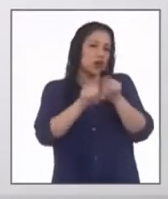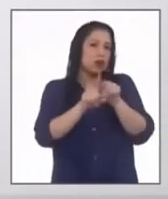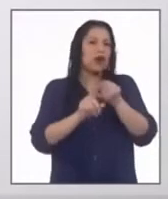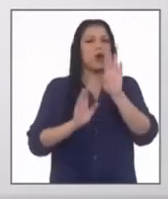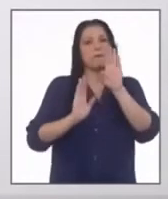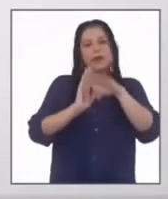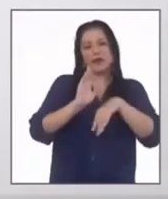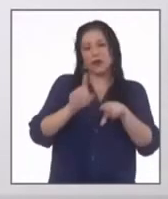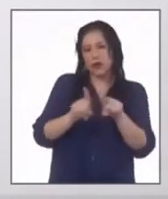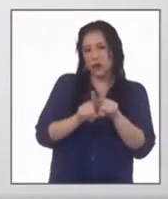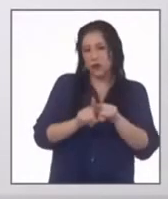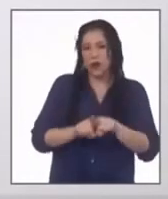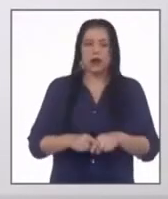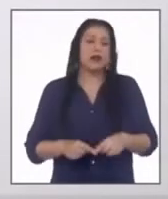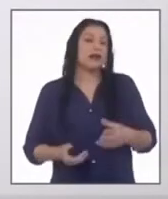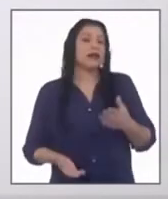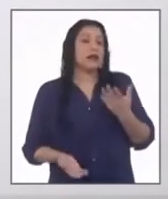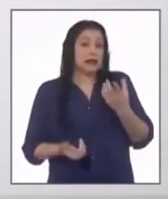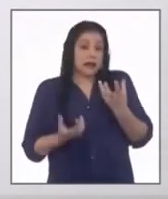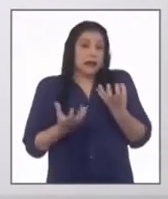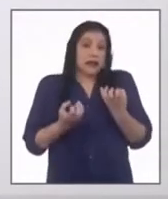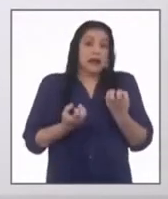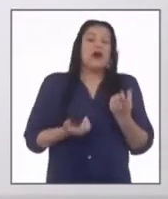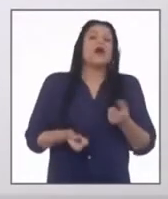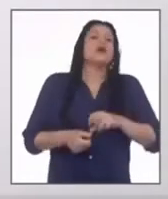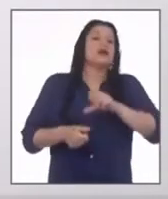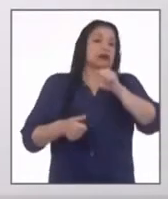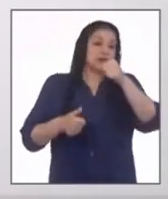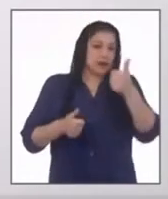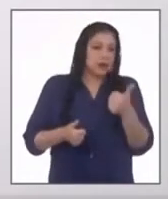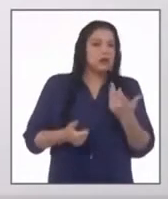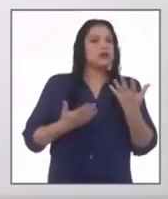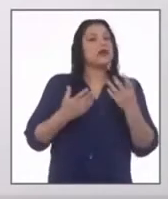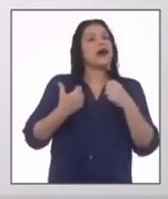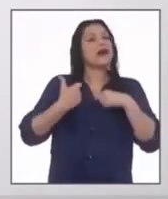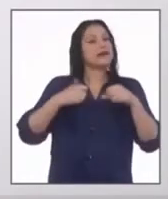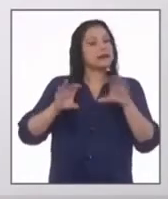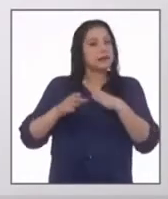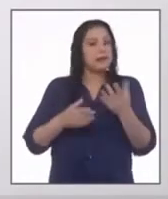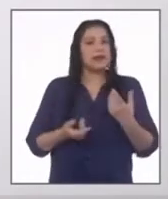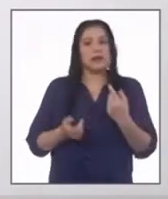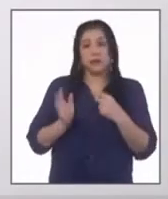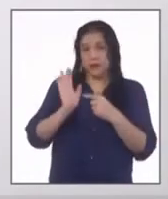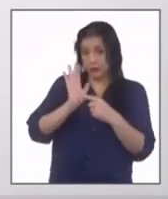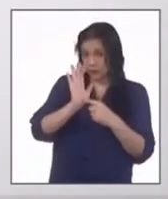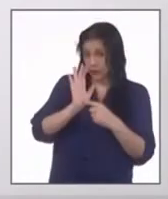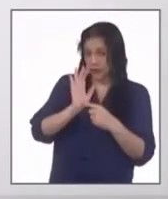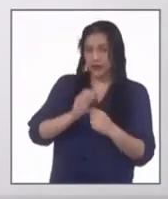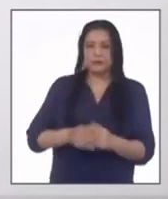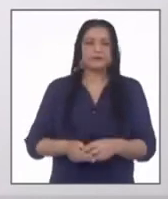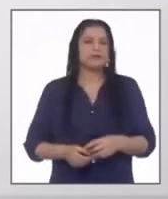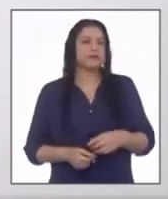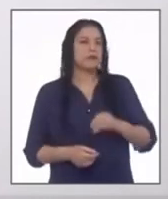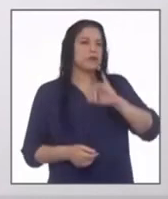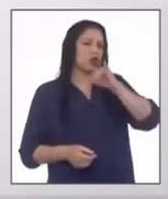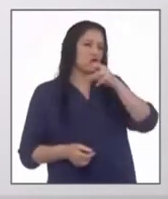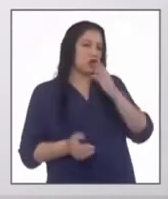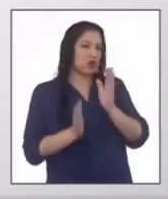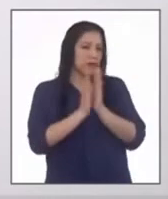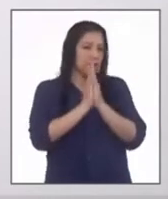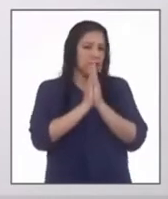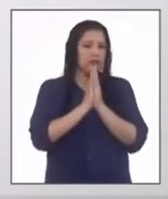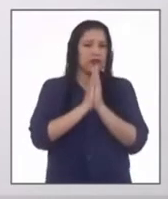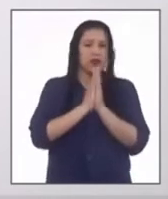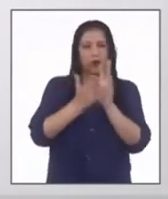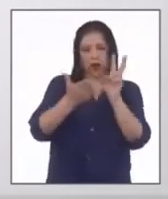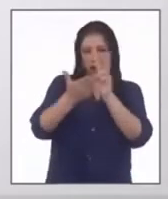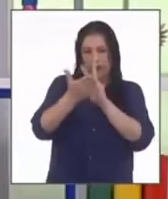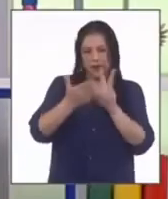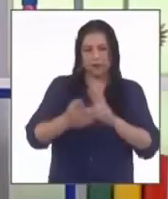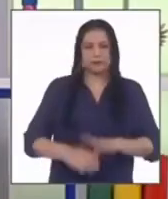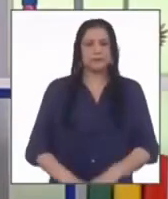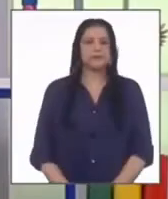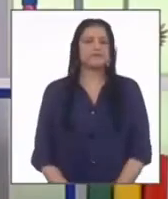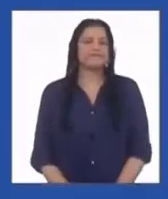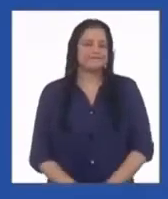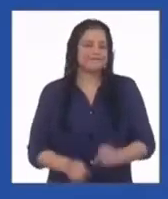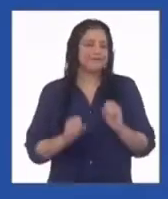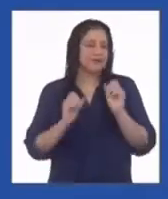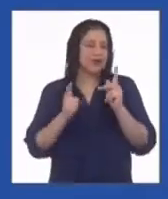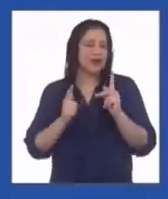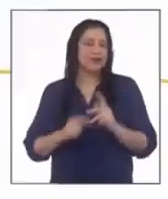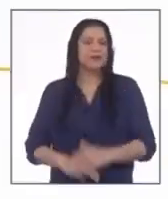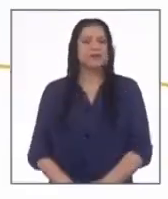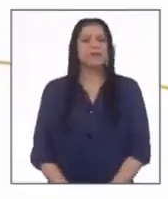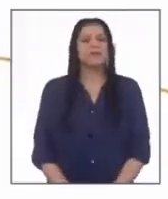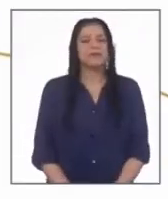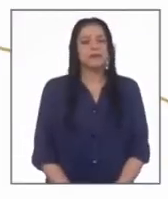igual que. ¿Les parece si pasamos a una siguiente actividad al respecto? Junior, por favor, ayúdanos con la lectura. Sí,